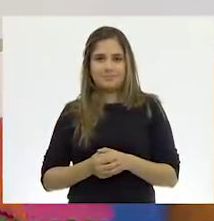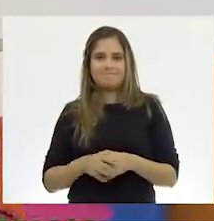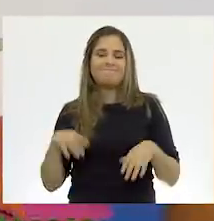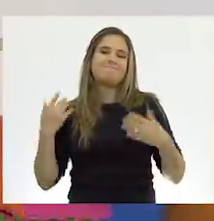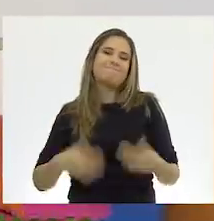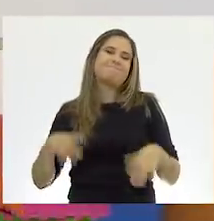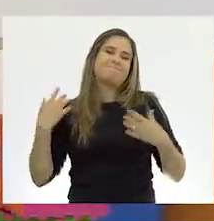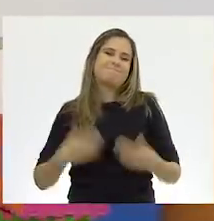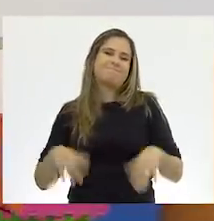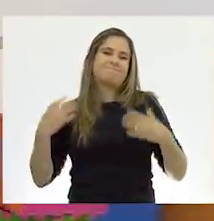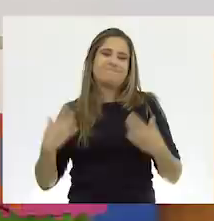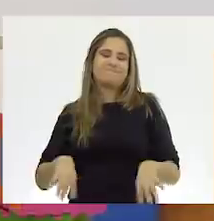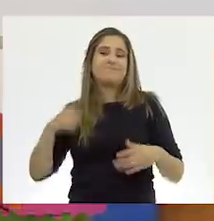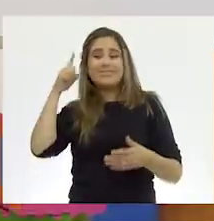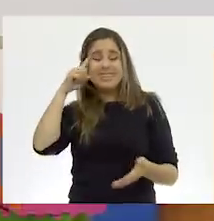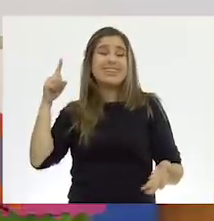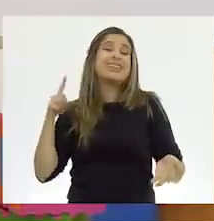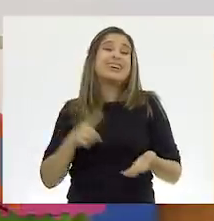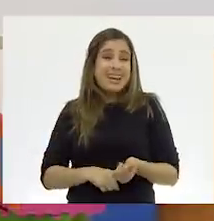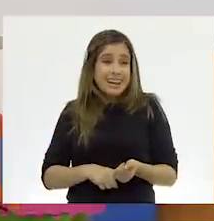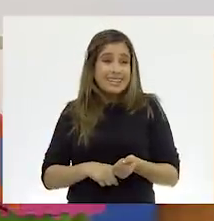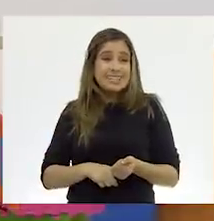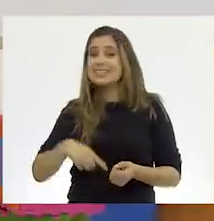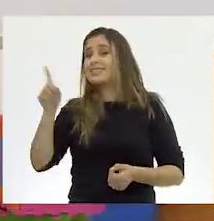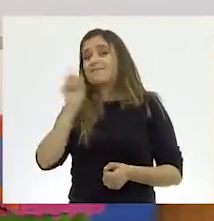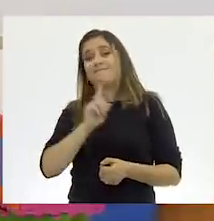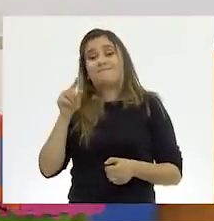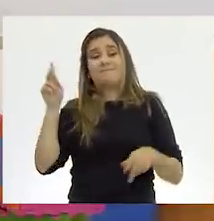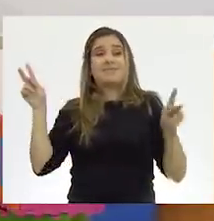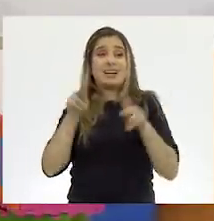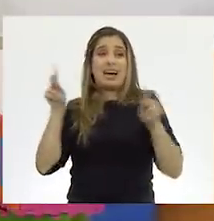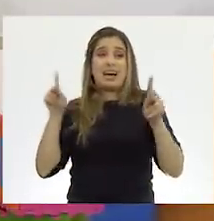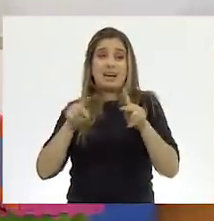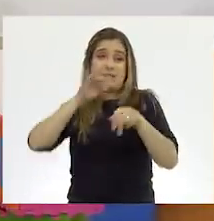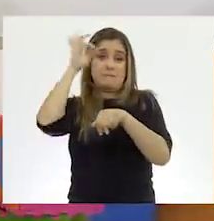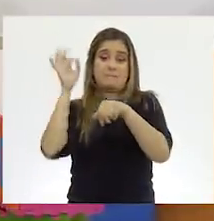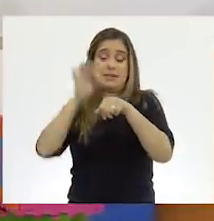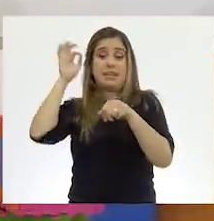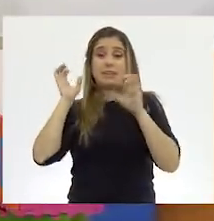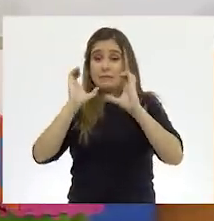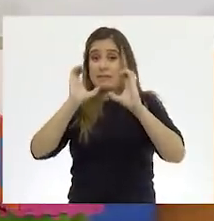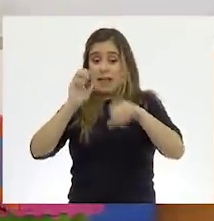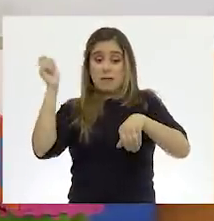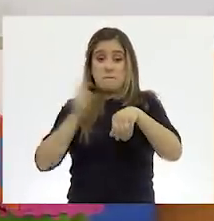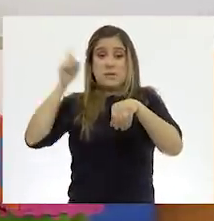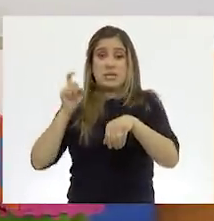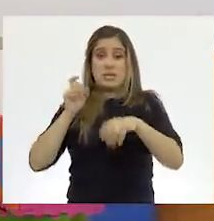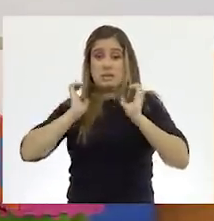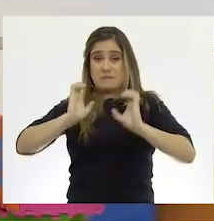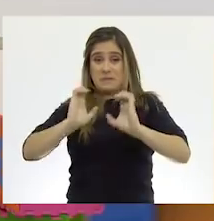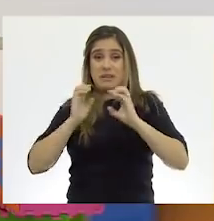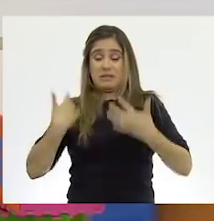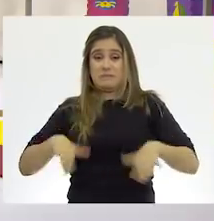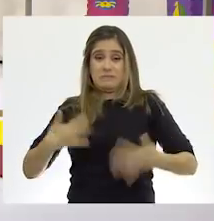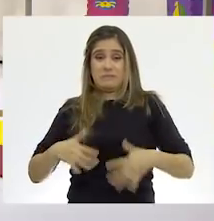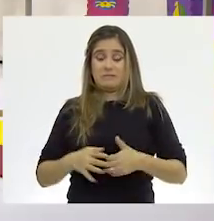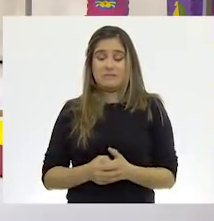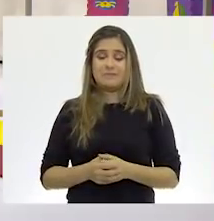¡Chin! ¿Qué crees? ¡Ay! ¡Una abeja! ¡Cuidado! ¡Otra que abeja! No te pique. ¡Que no me pique! Porque tiene un aguijón. ¡Ay! No, creo que no.